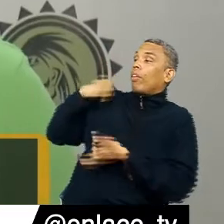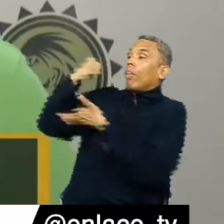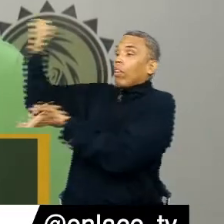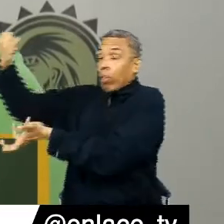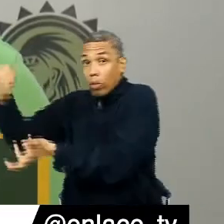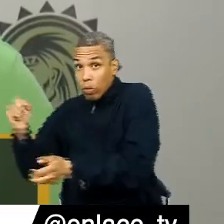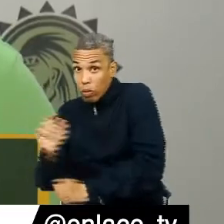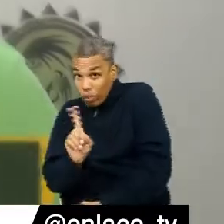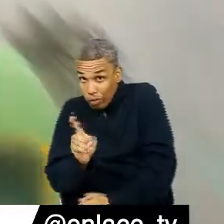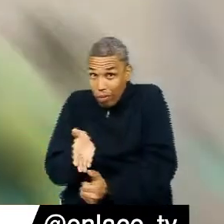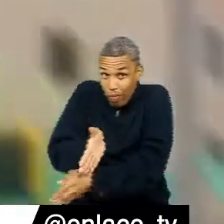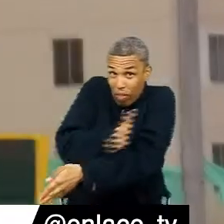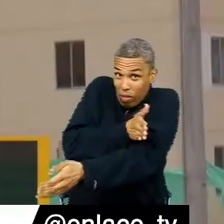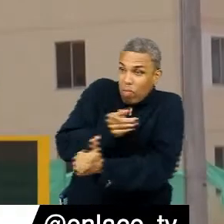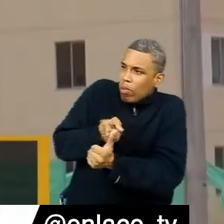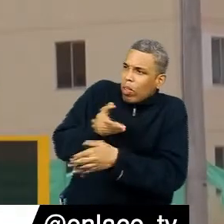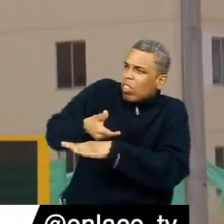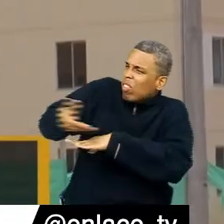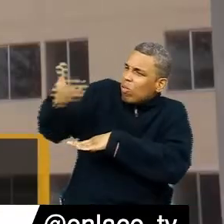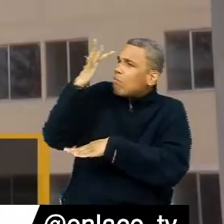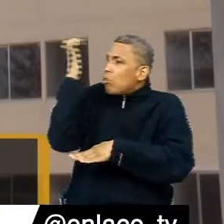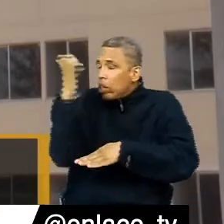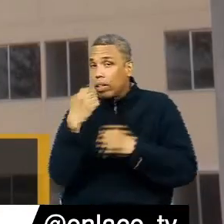van destinados estos recursos.